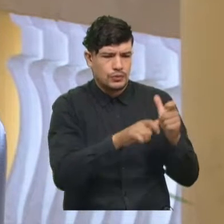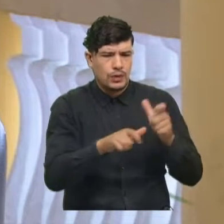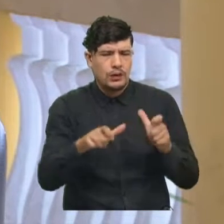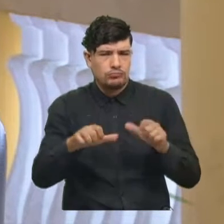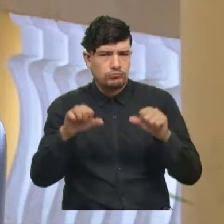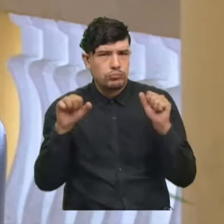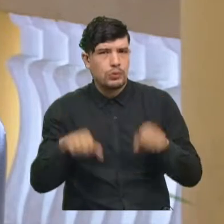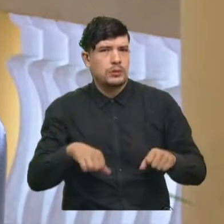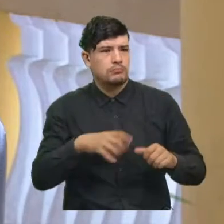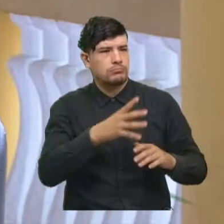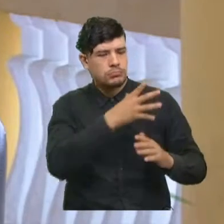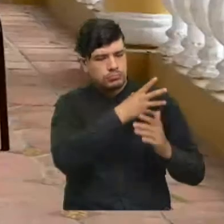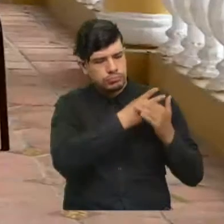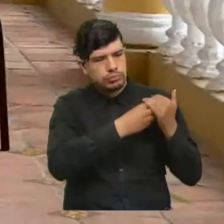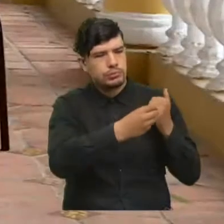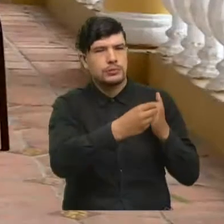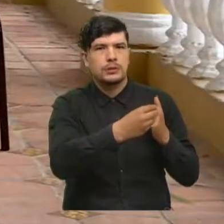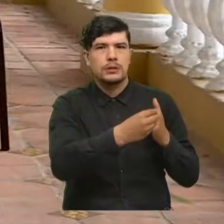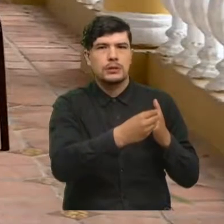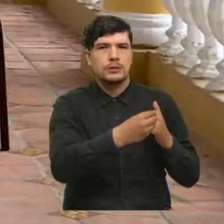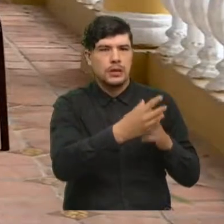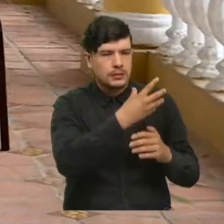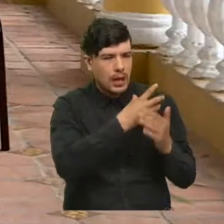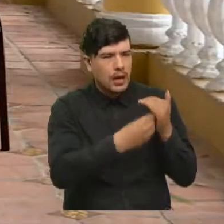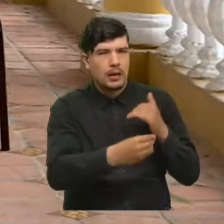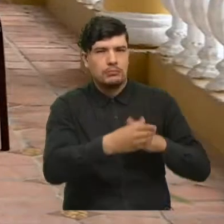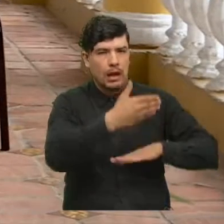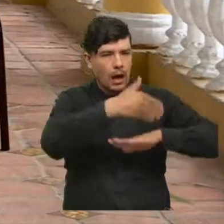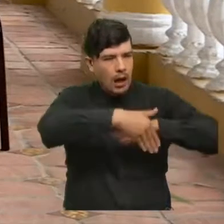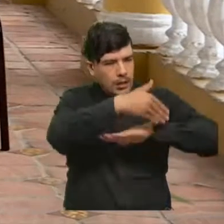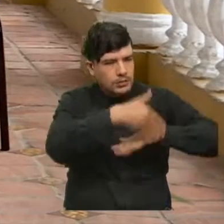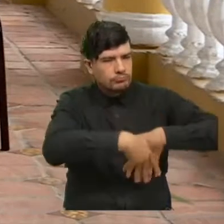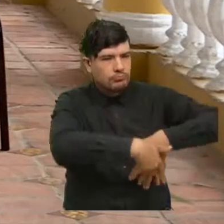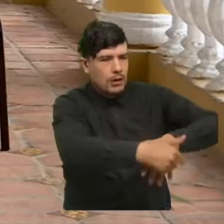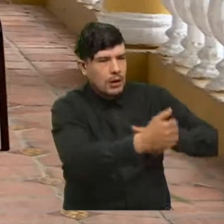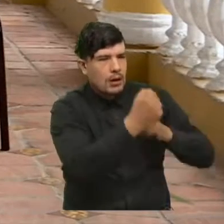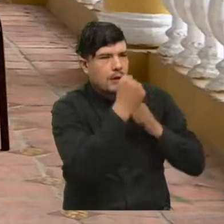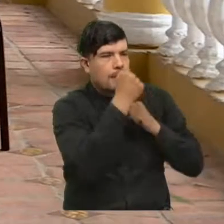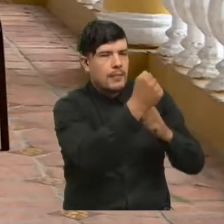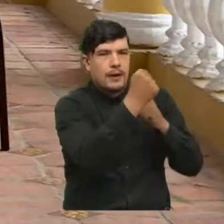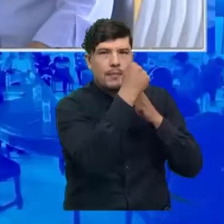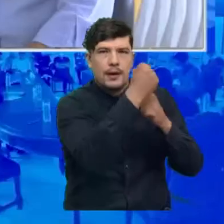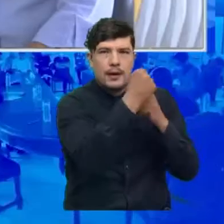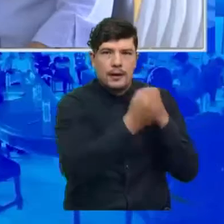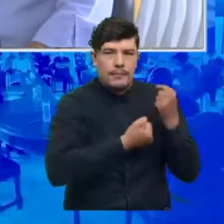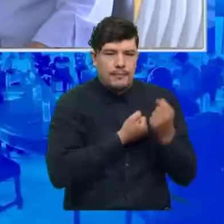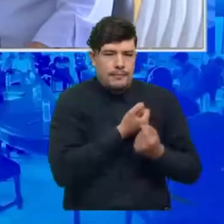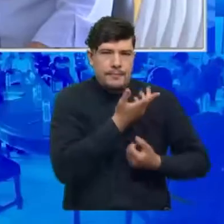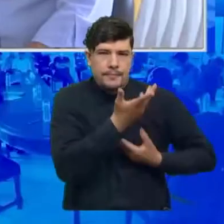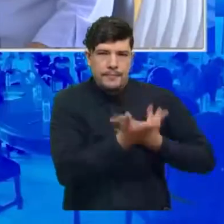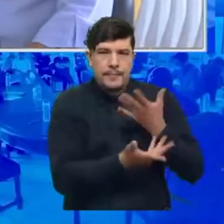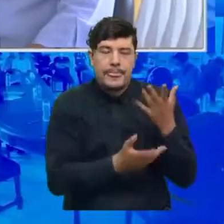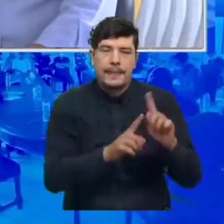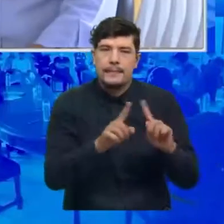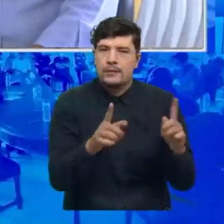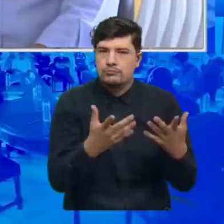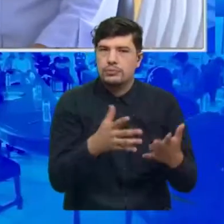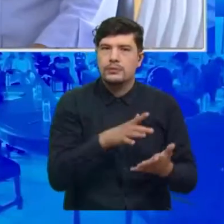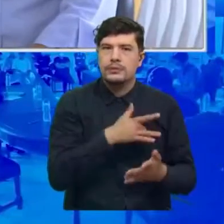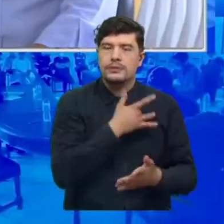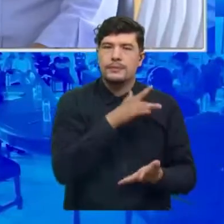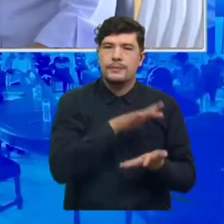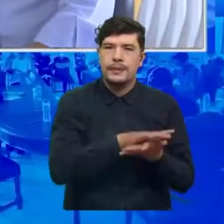manifestarse a las calles realizar este tipo de marchas de protestas pero siempre que sean pacíficas ahí